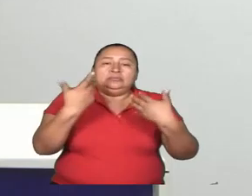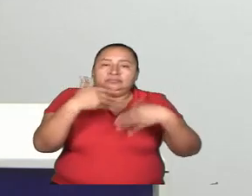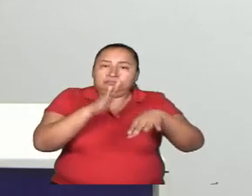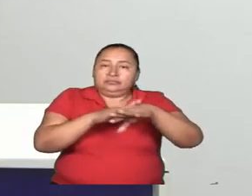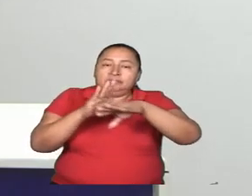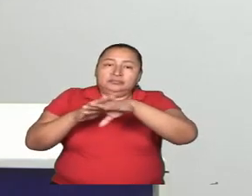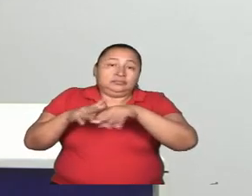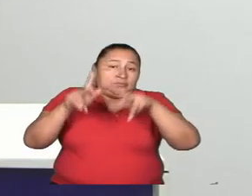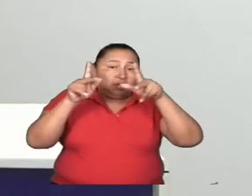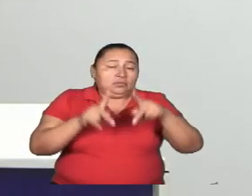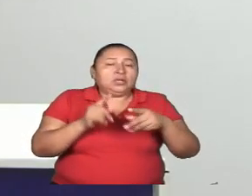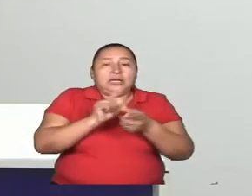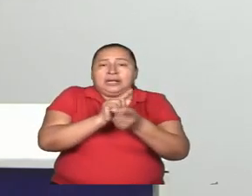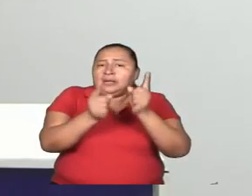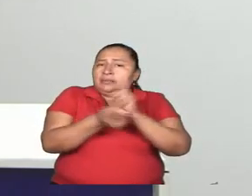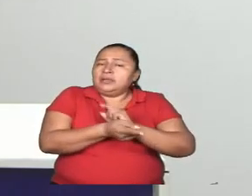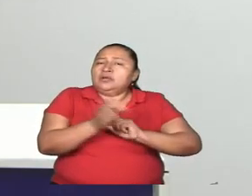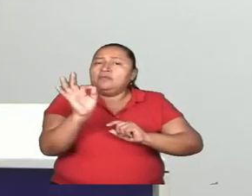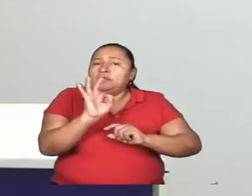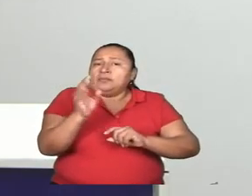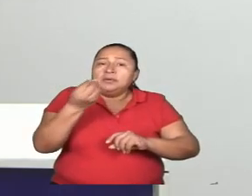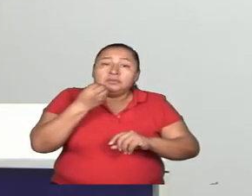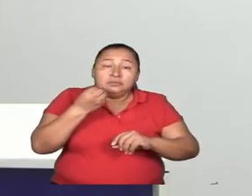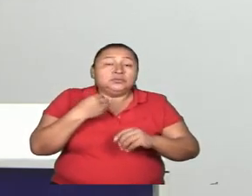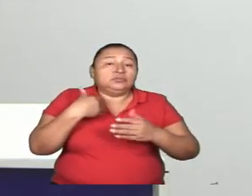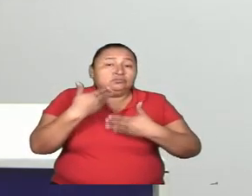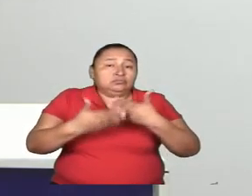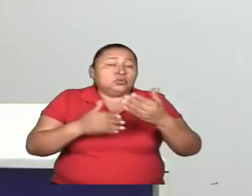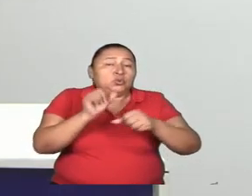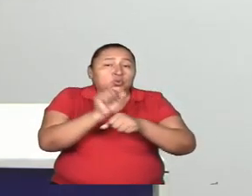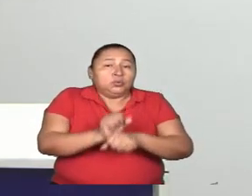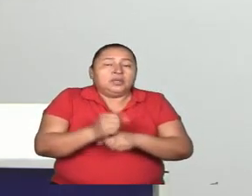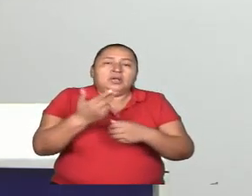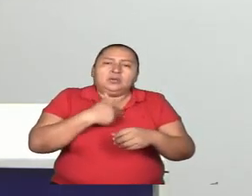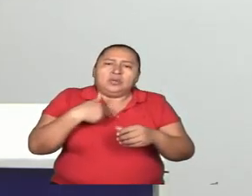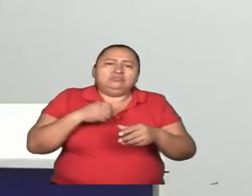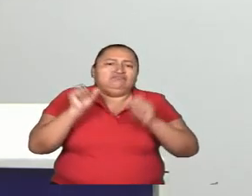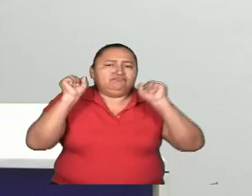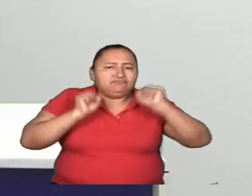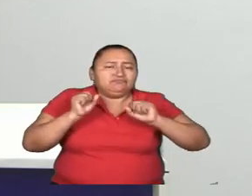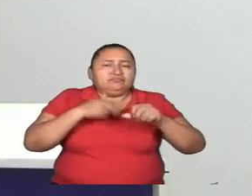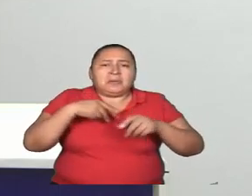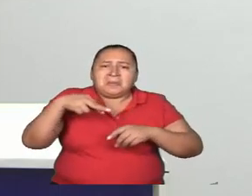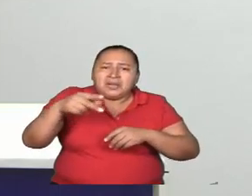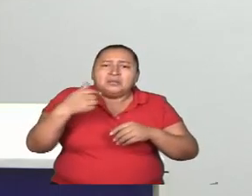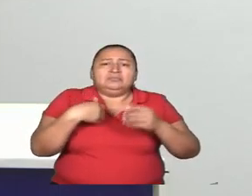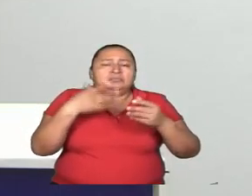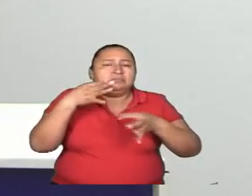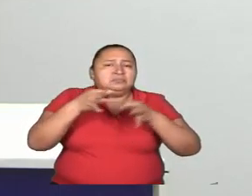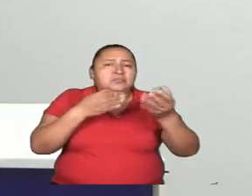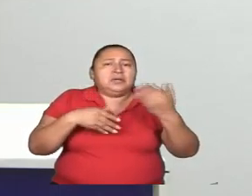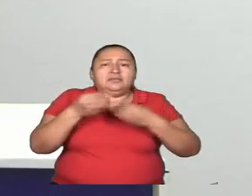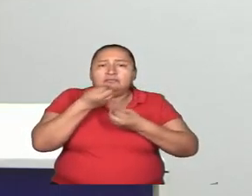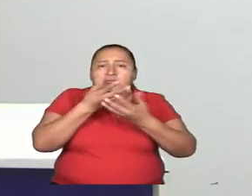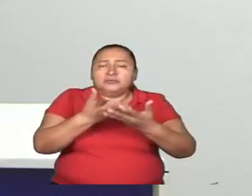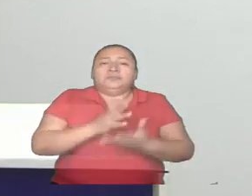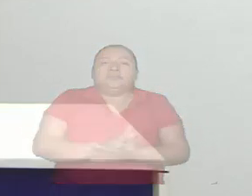las personas a cambiar sus hábitos alimenticios, así como a hacer ejercicios. Veamos más ampliación en la siguiente nota.